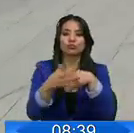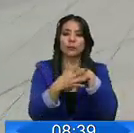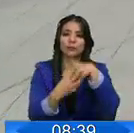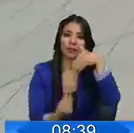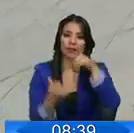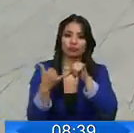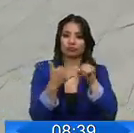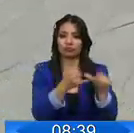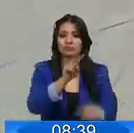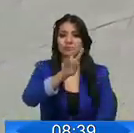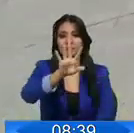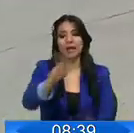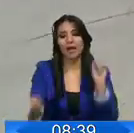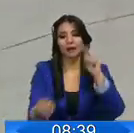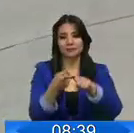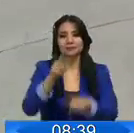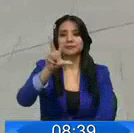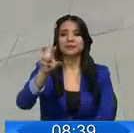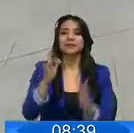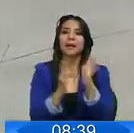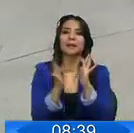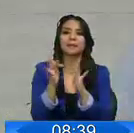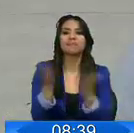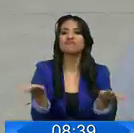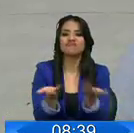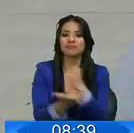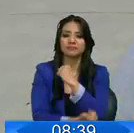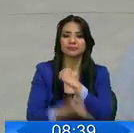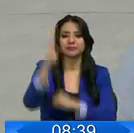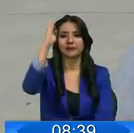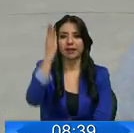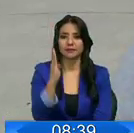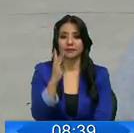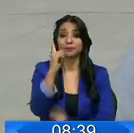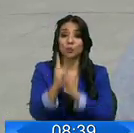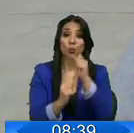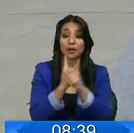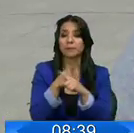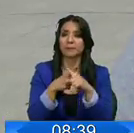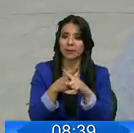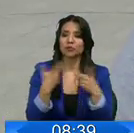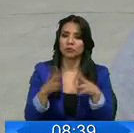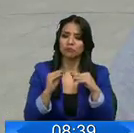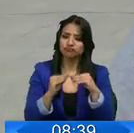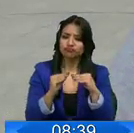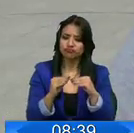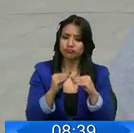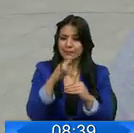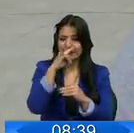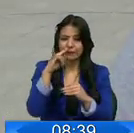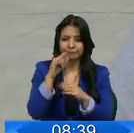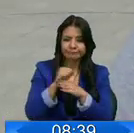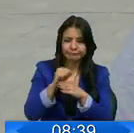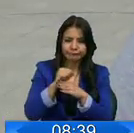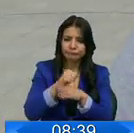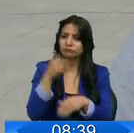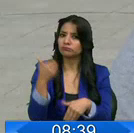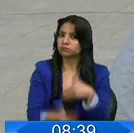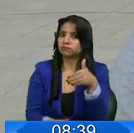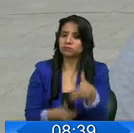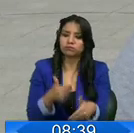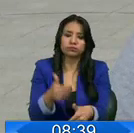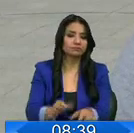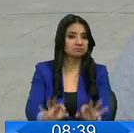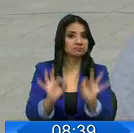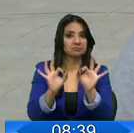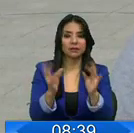25 al 30 de abril en Brasil. Hace año y medio se está trabajando en el proceso con estas niñas, en el cual las niñas han avanzado bastante